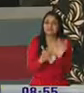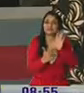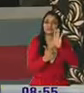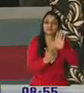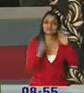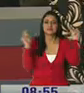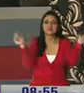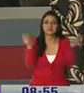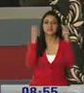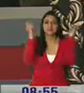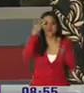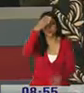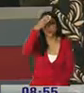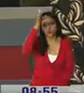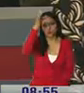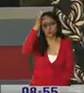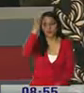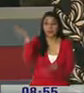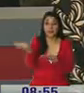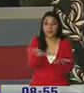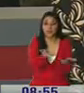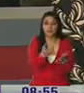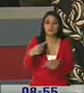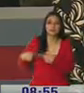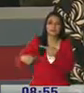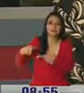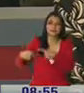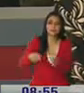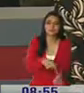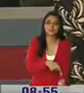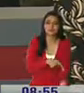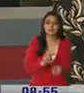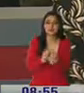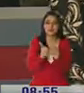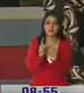de la Cultura, evento que acoge las tradiciones de cada pueblo.